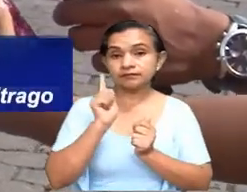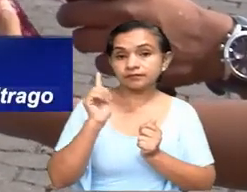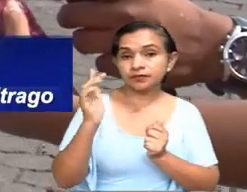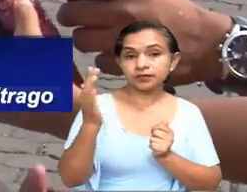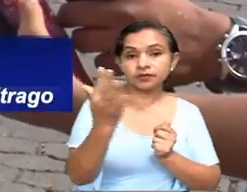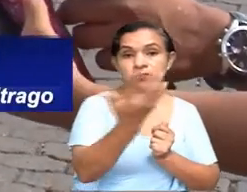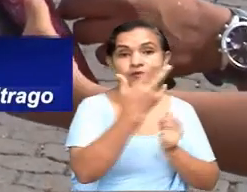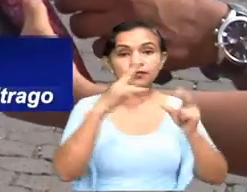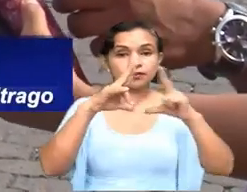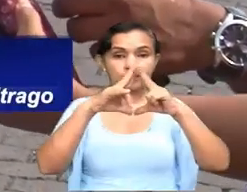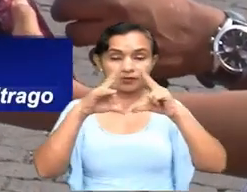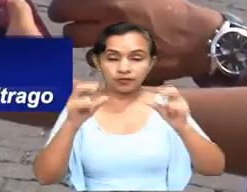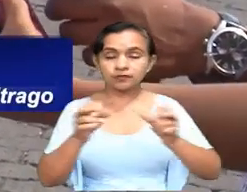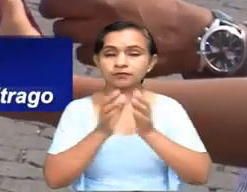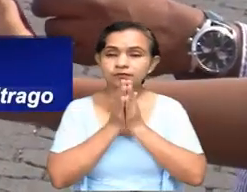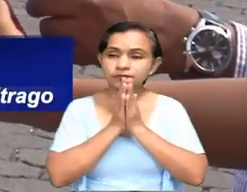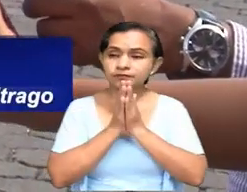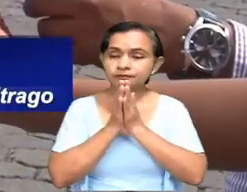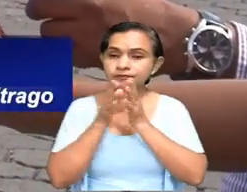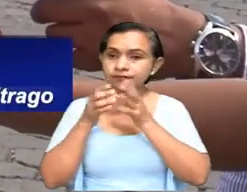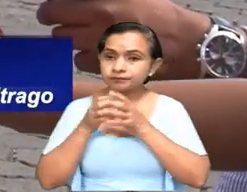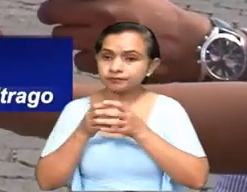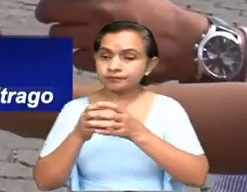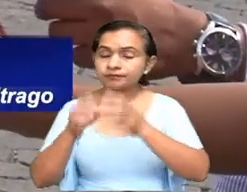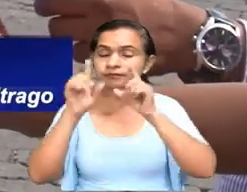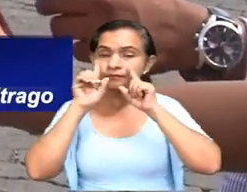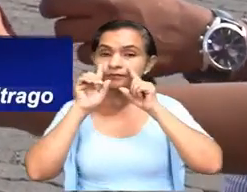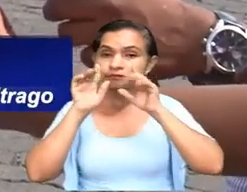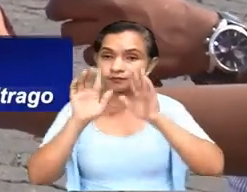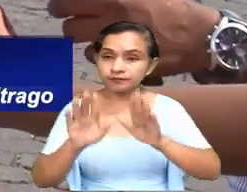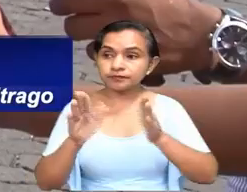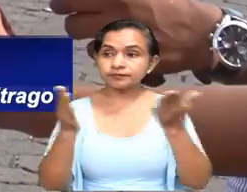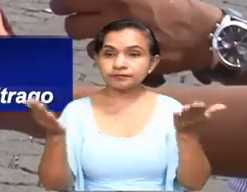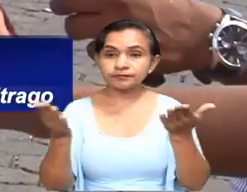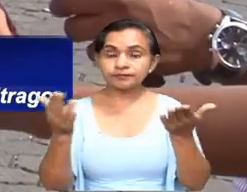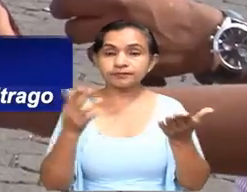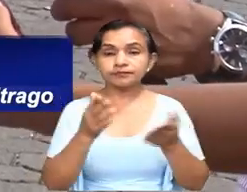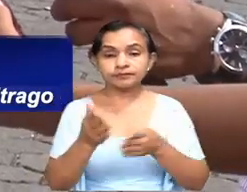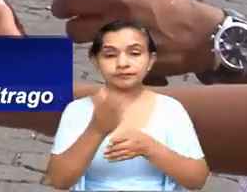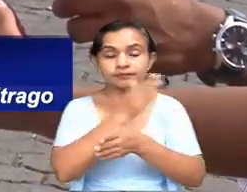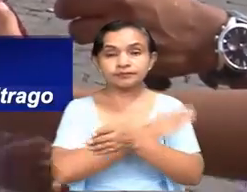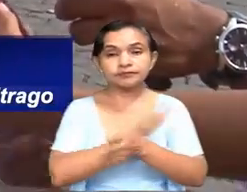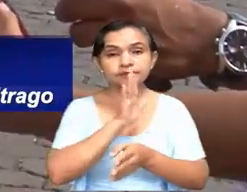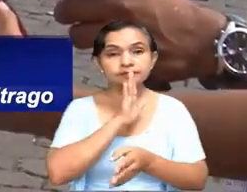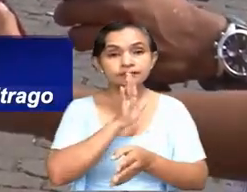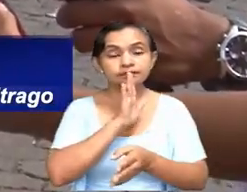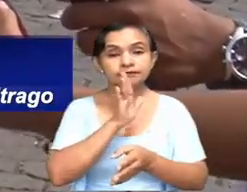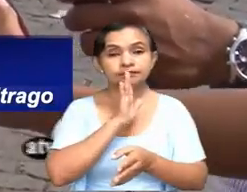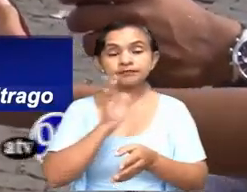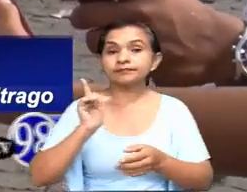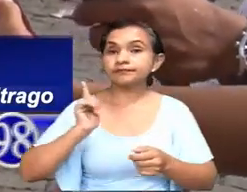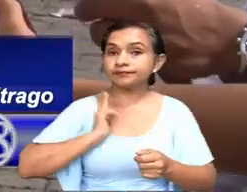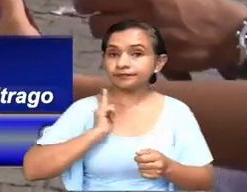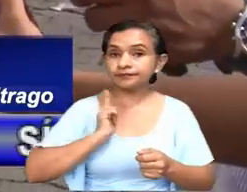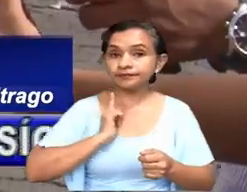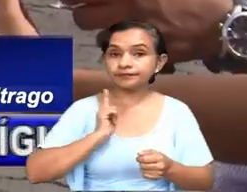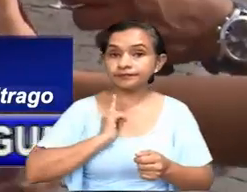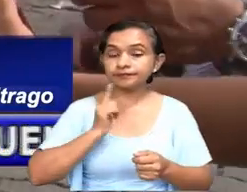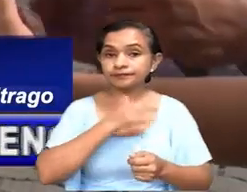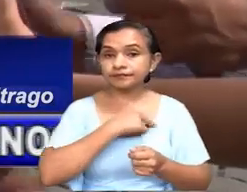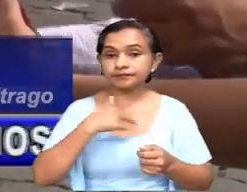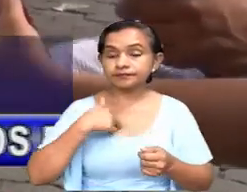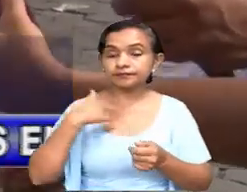nicaragüenses, acudir a lo que son las medidas preventivas. Lo que hablamos en el aspecto de permitir que hagamos esa